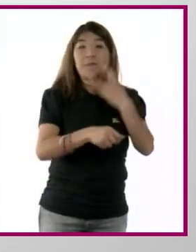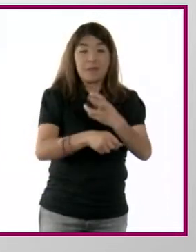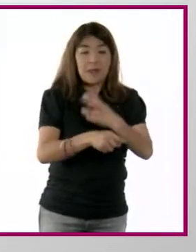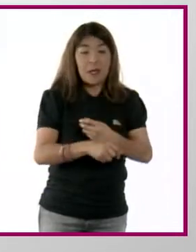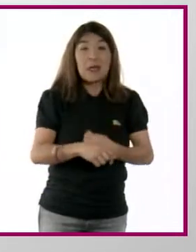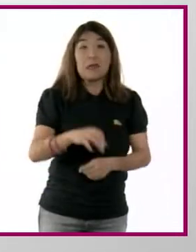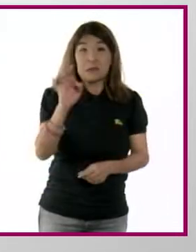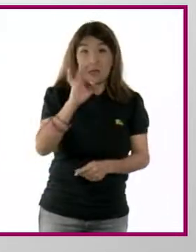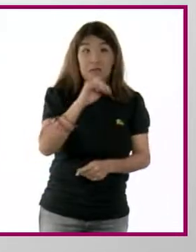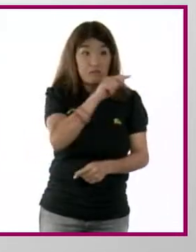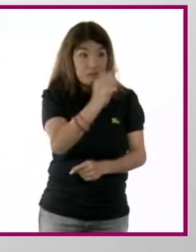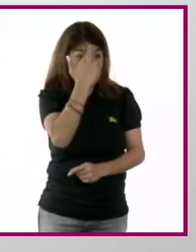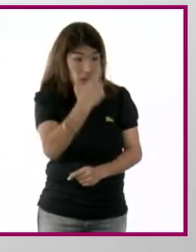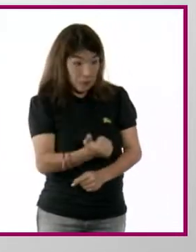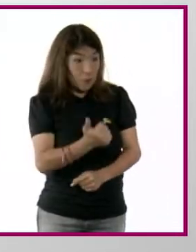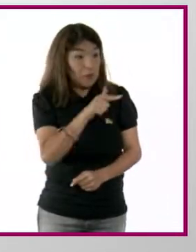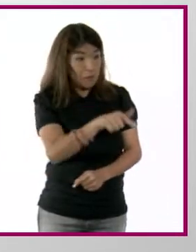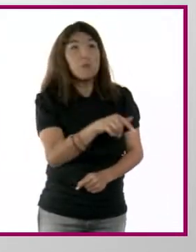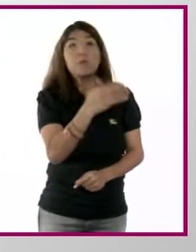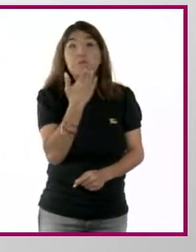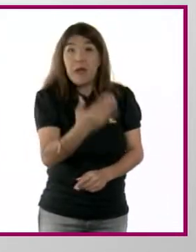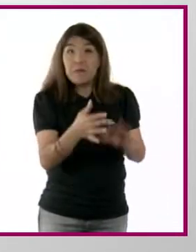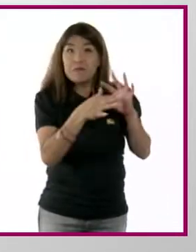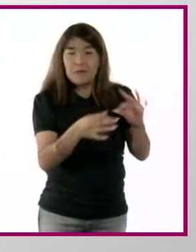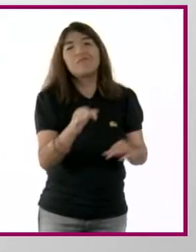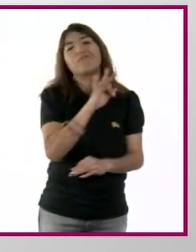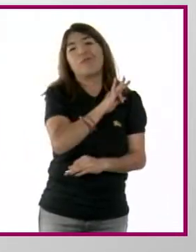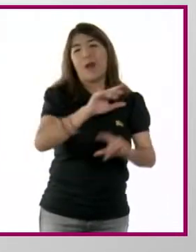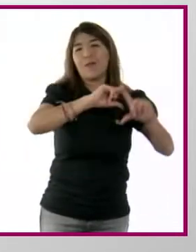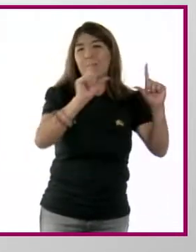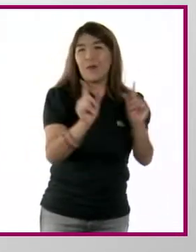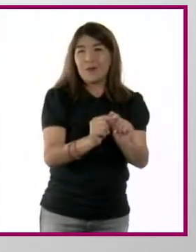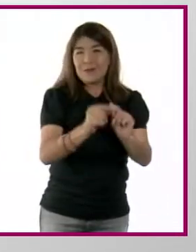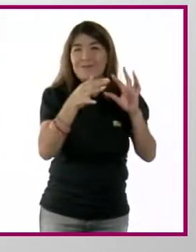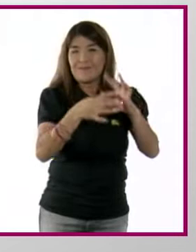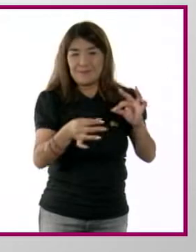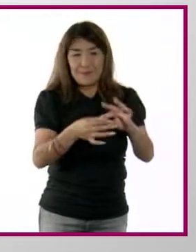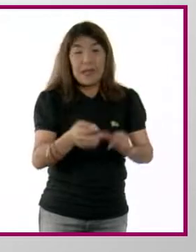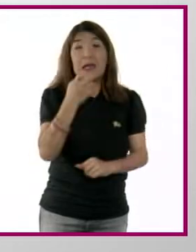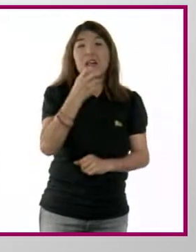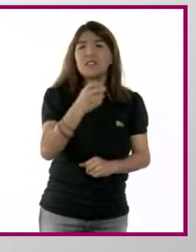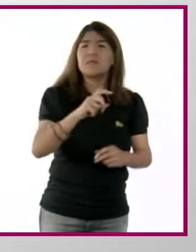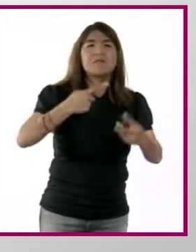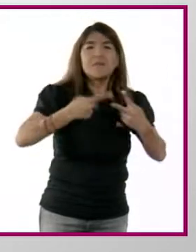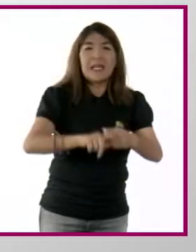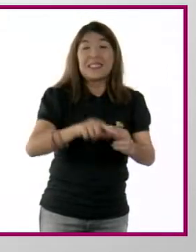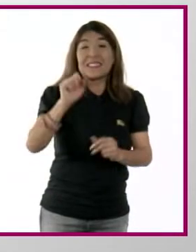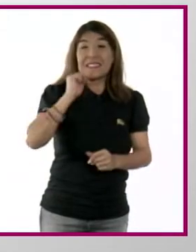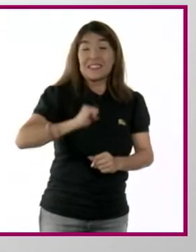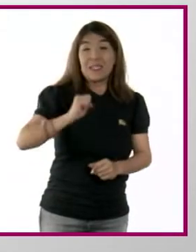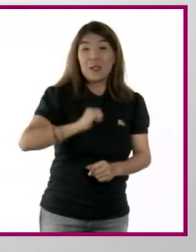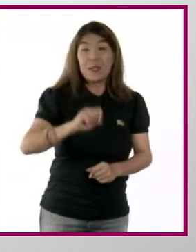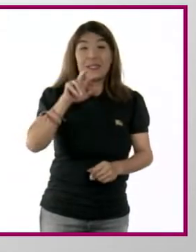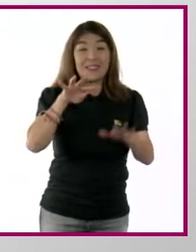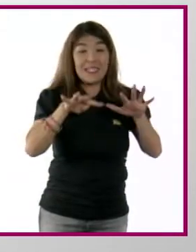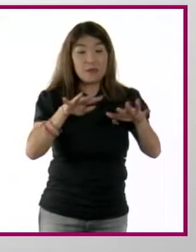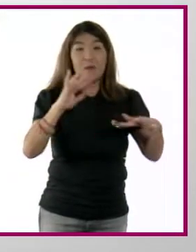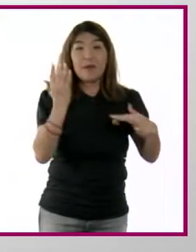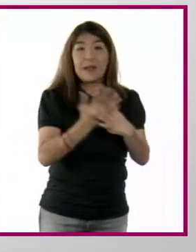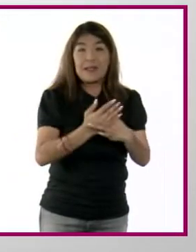conclusión del razonamiento. Esto fue así hasta la primera mitad del siglo XIX, cuando con la obra de George Boole